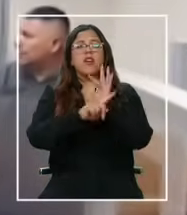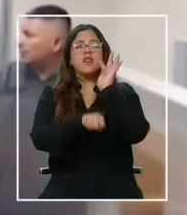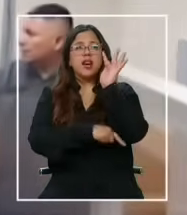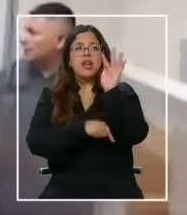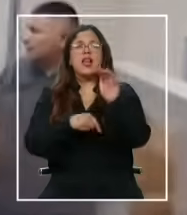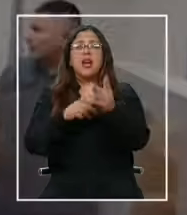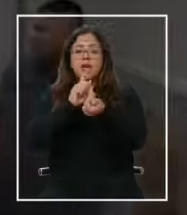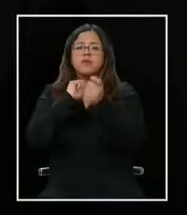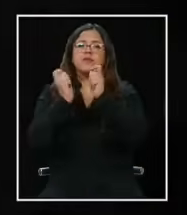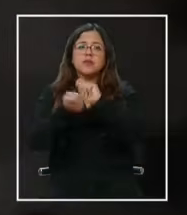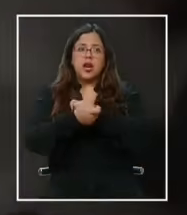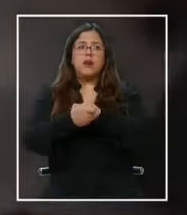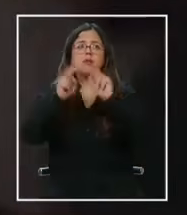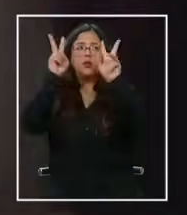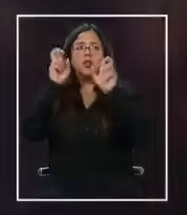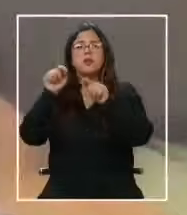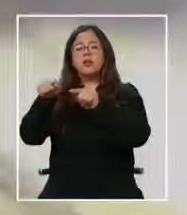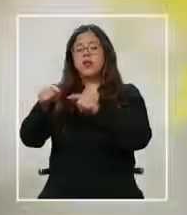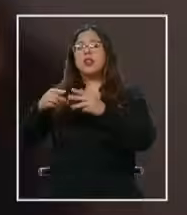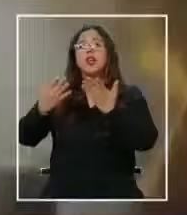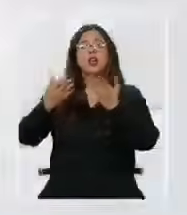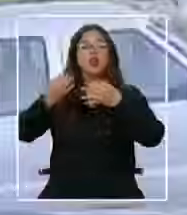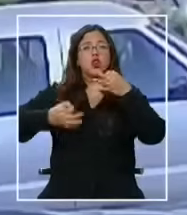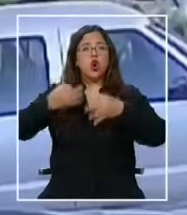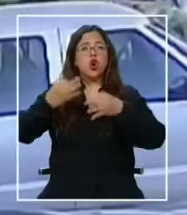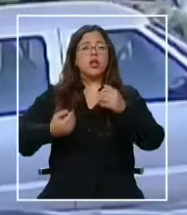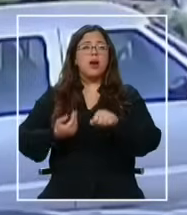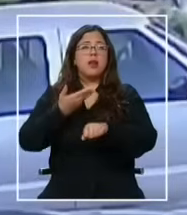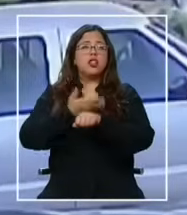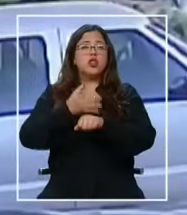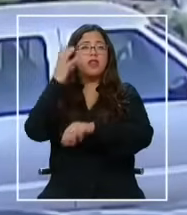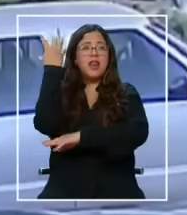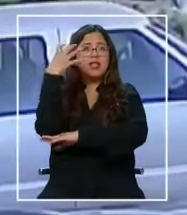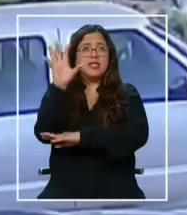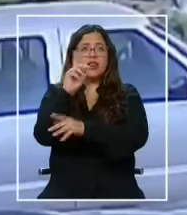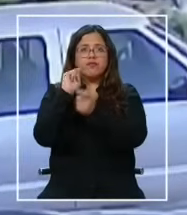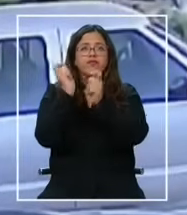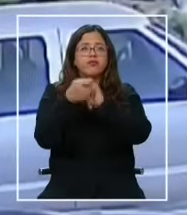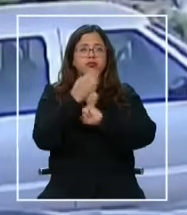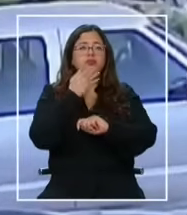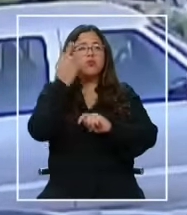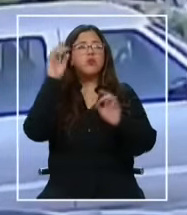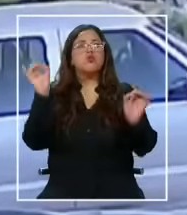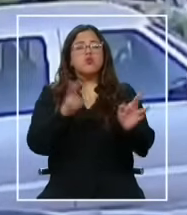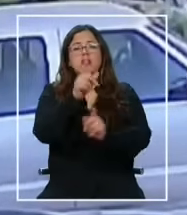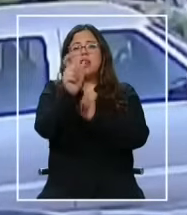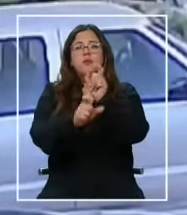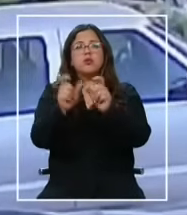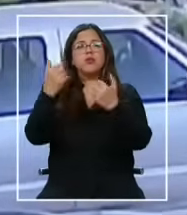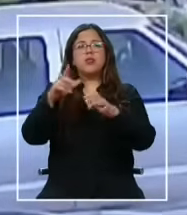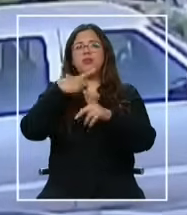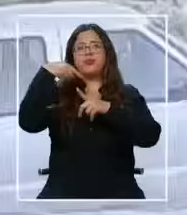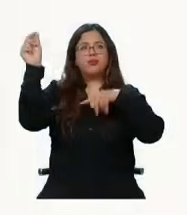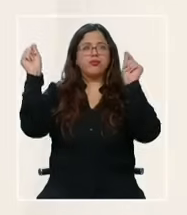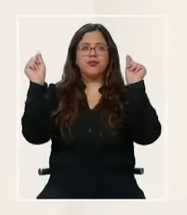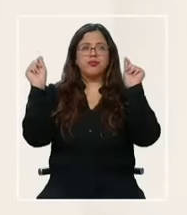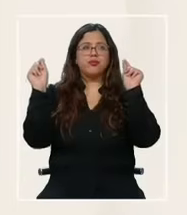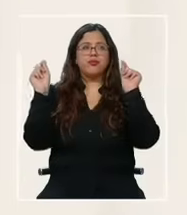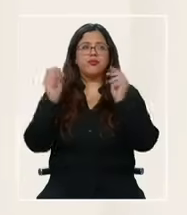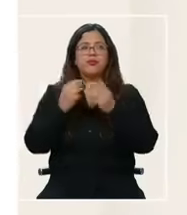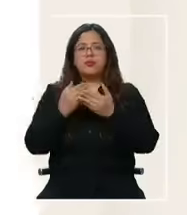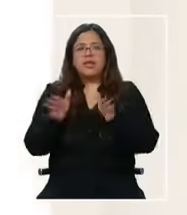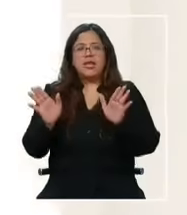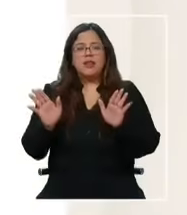corte de apelaciones de La Serena revocó la medida pero lo más probable es que los involucrados ya se hayan dado a la fuga la